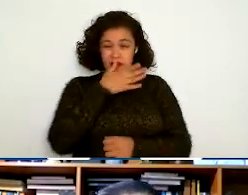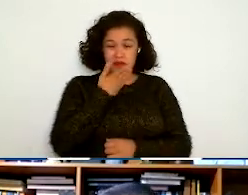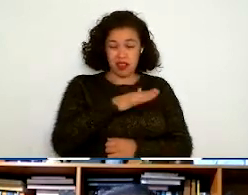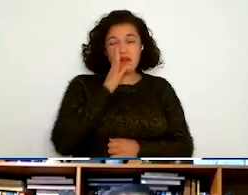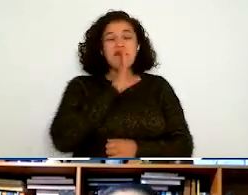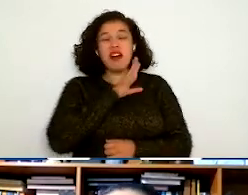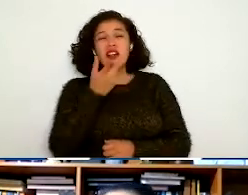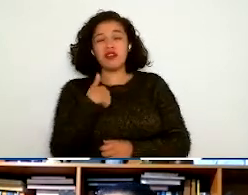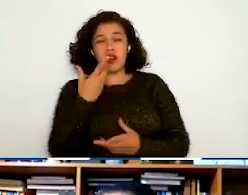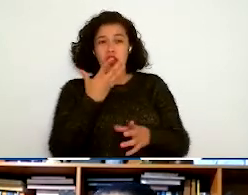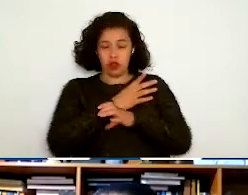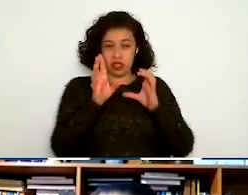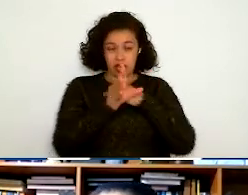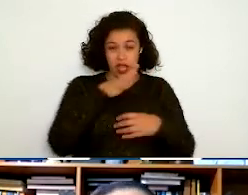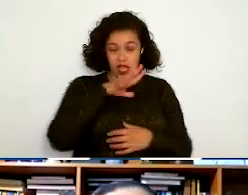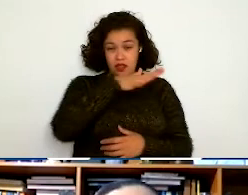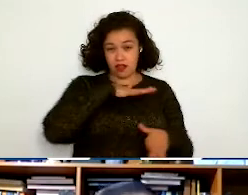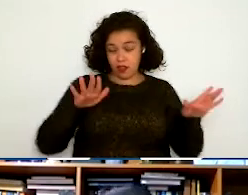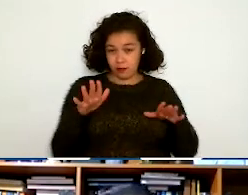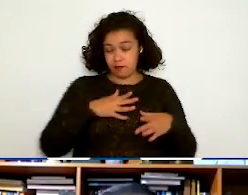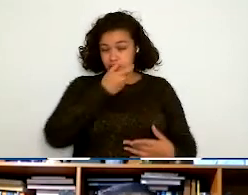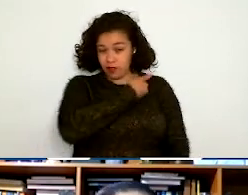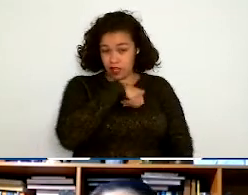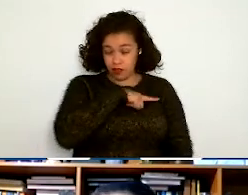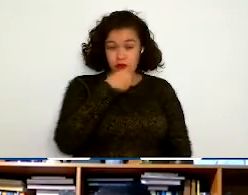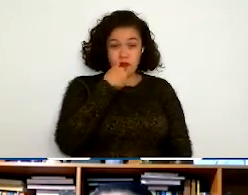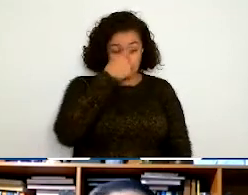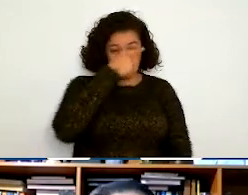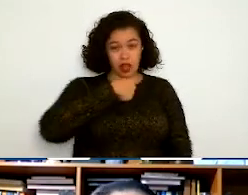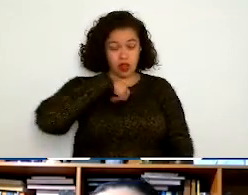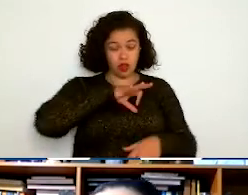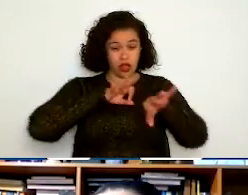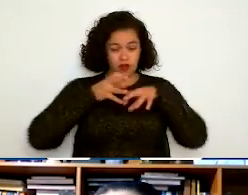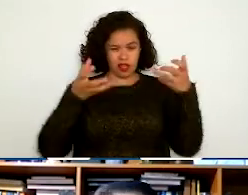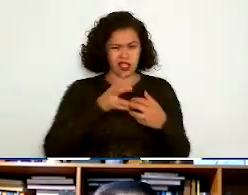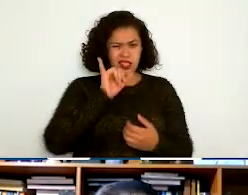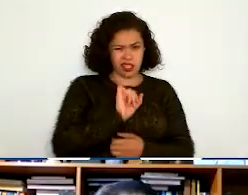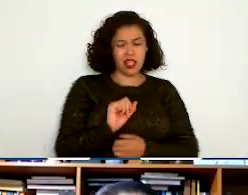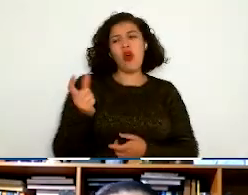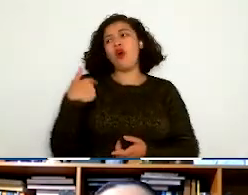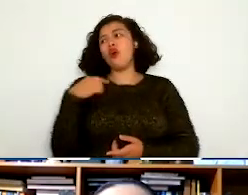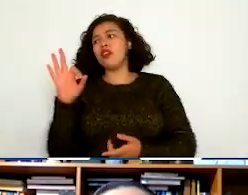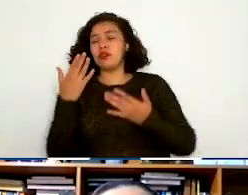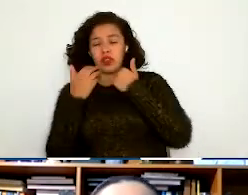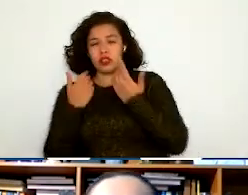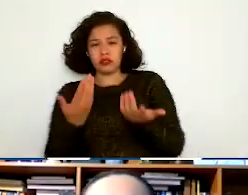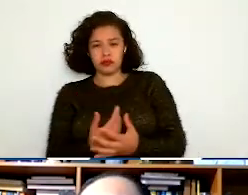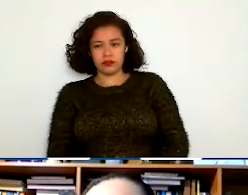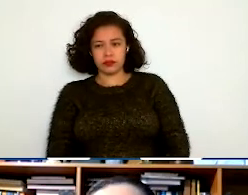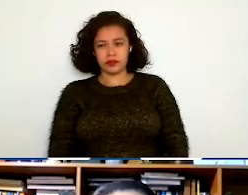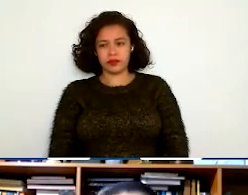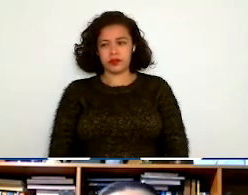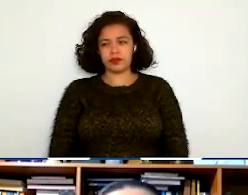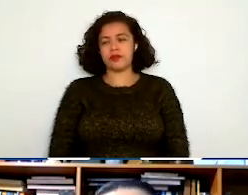los elementos, tengo las condiciones también saludables para hacer mi trabajo o no lo tengo? Aquí hablamos de algo